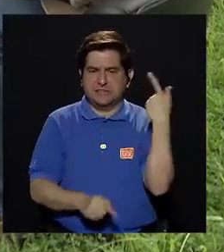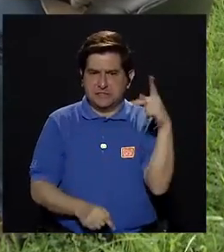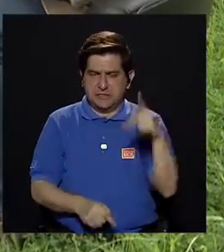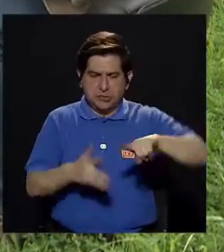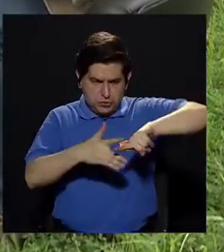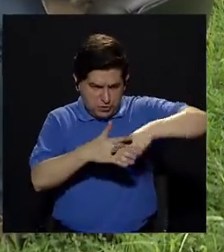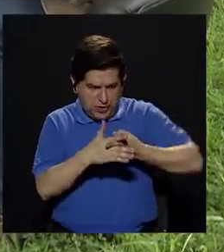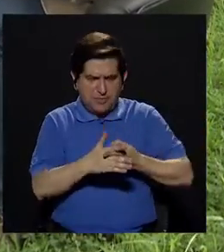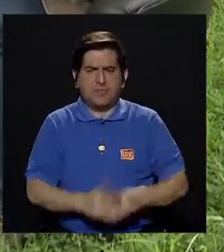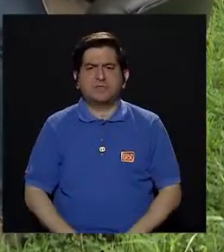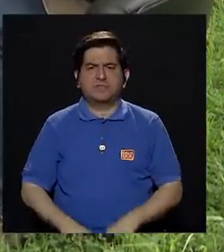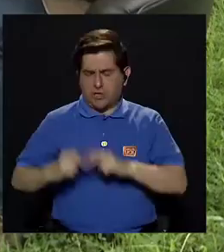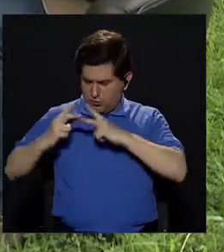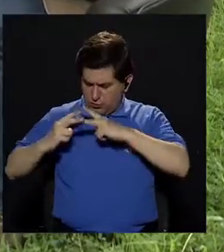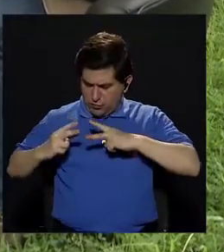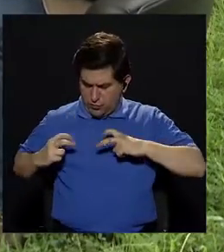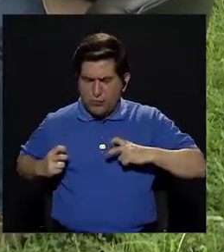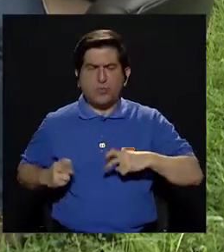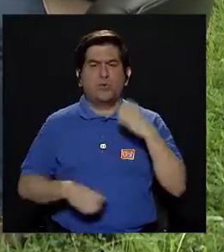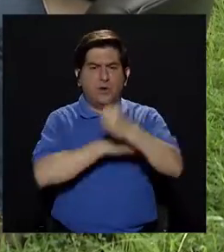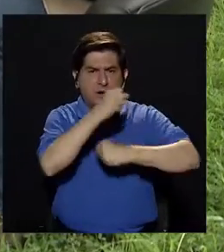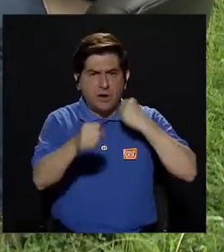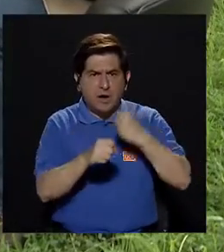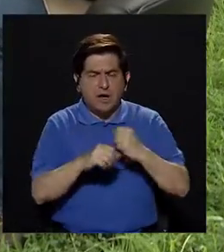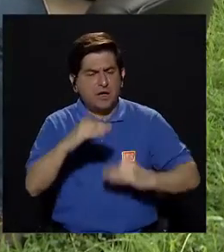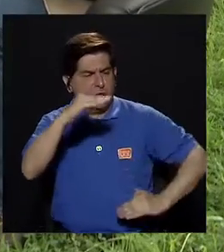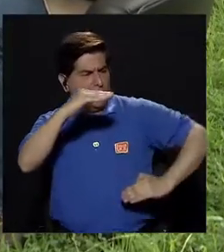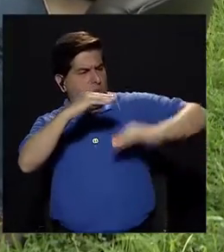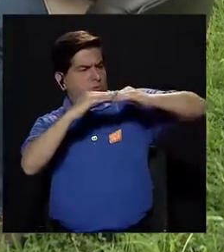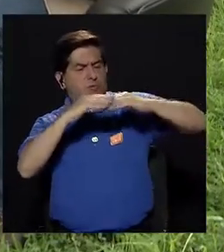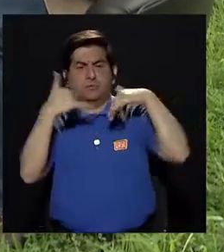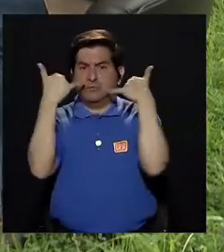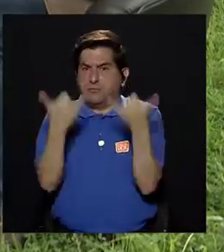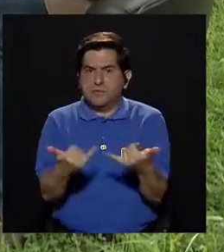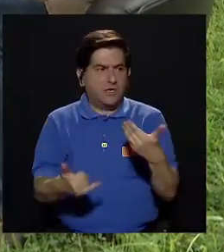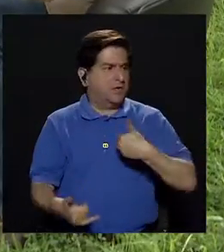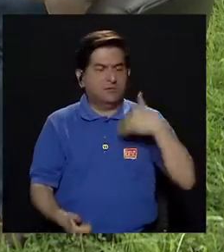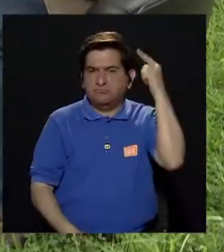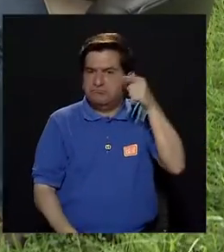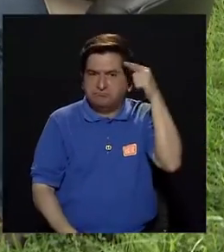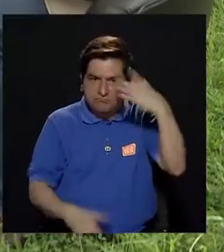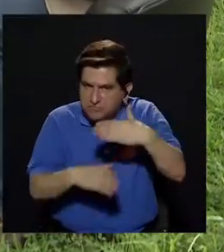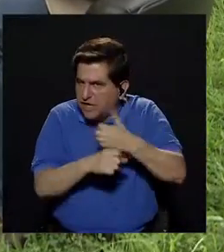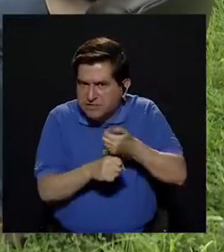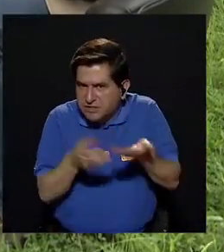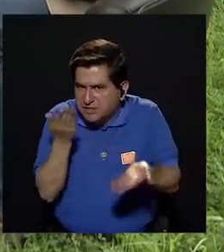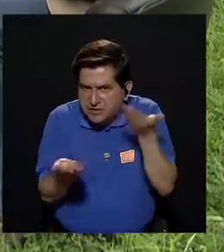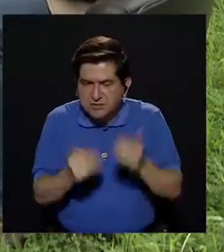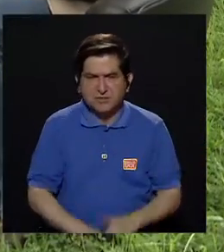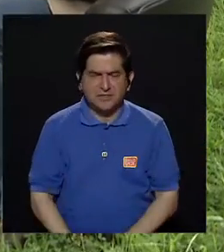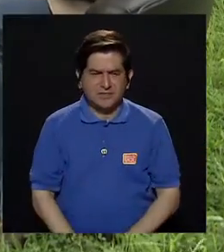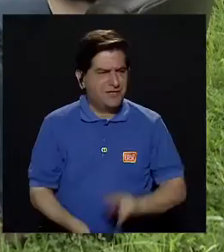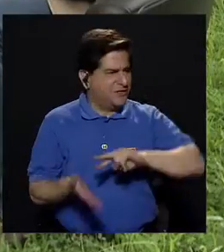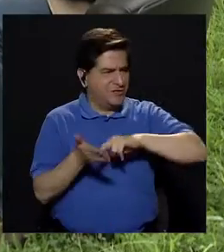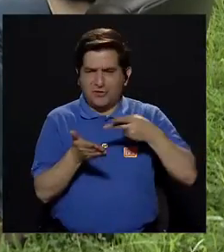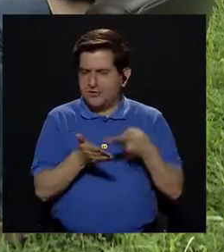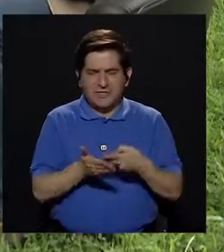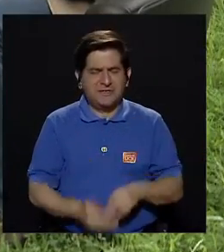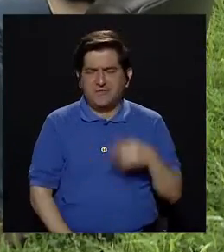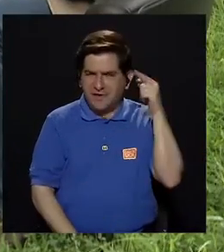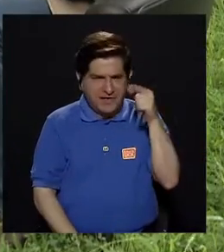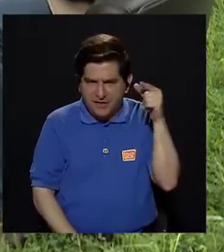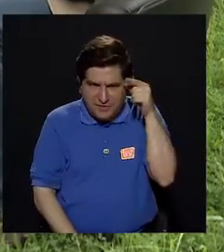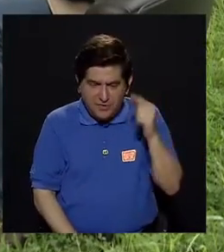puede iniciar a hacer las mamografías. ¿Hay una edad máxima donde ya no tiene caso que se las realice? No es que no tenga caso,